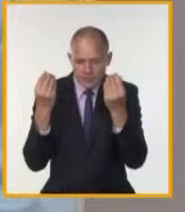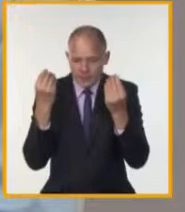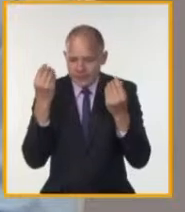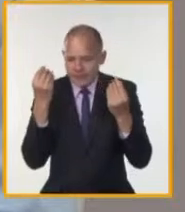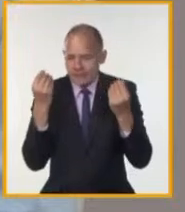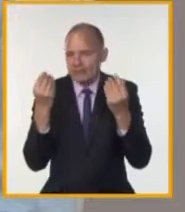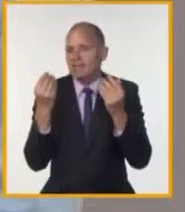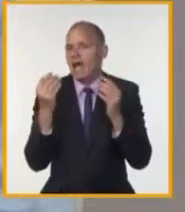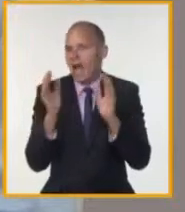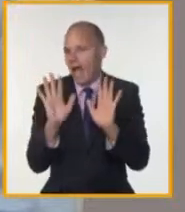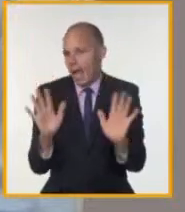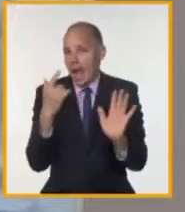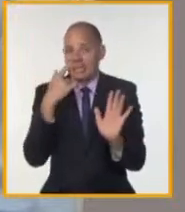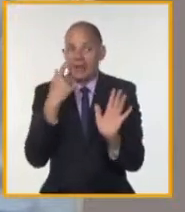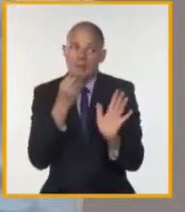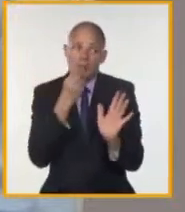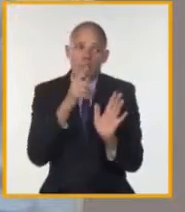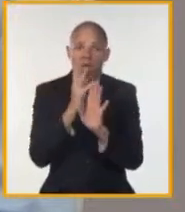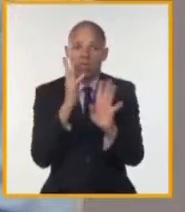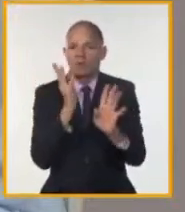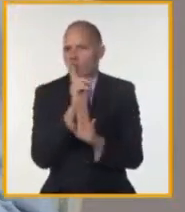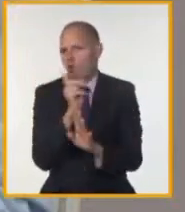desde un enfoque más digital,